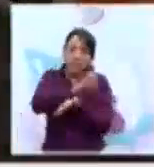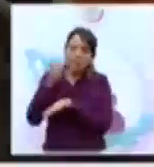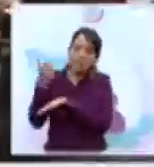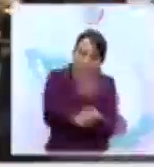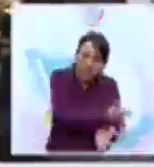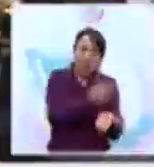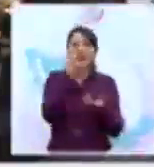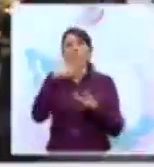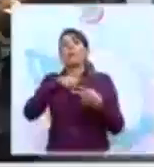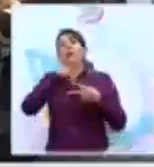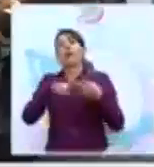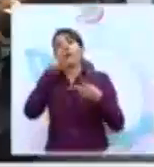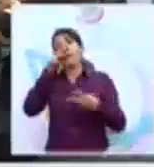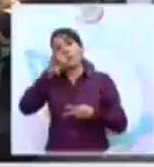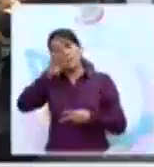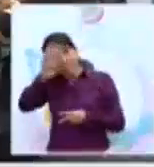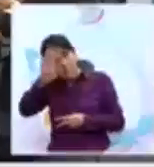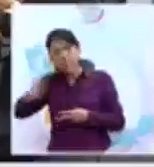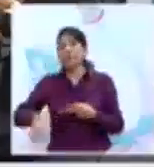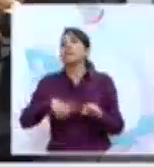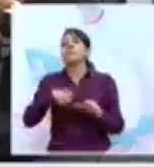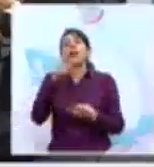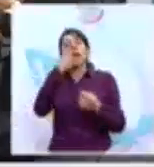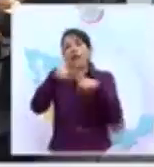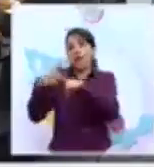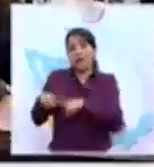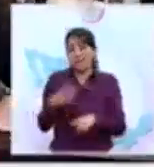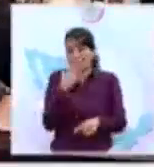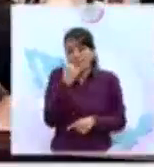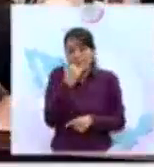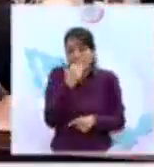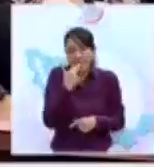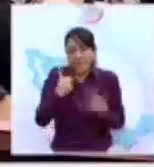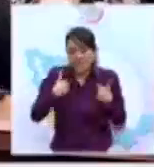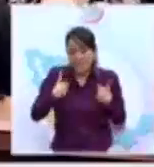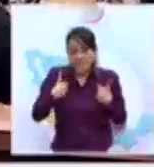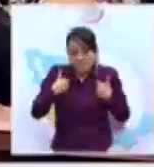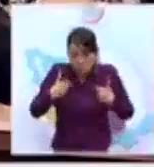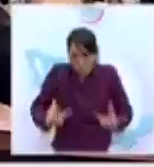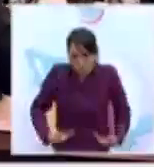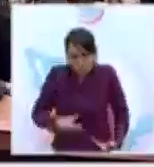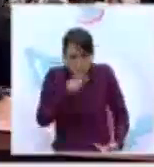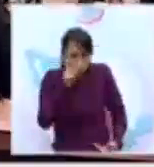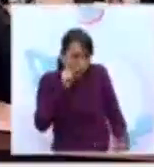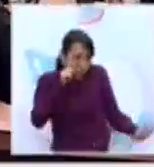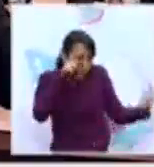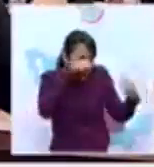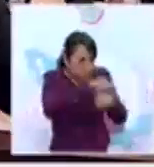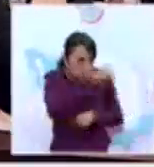PIB. Ya no son seres humanos, ya son unidades económicas que no tienen